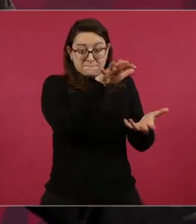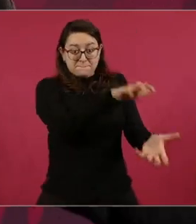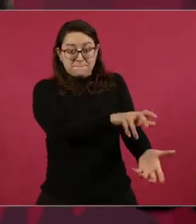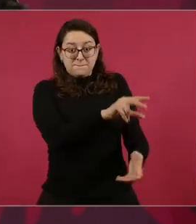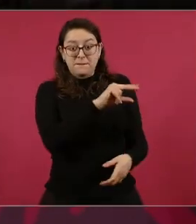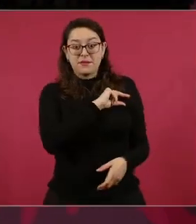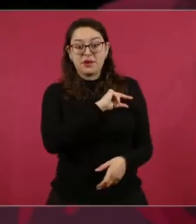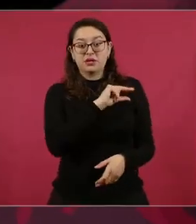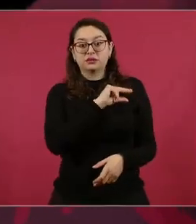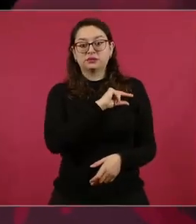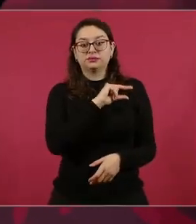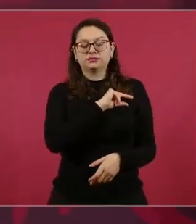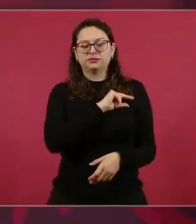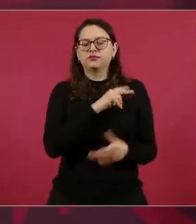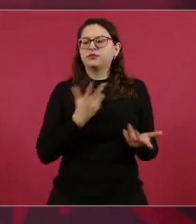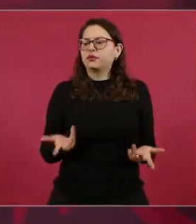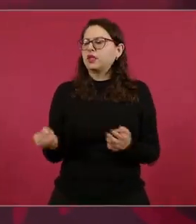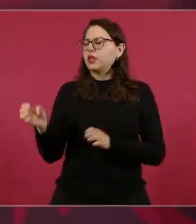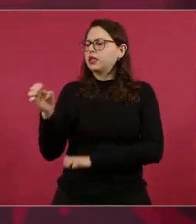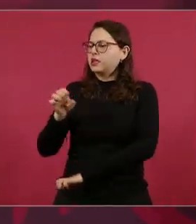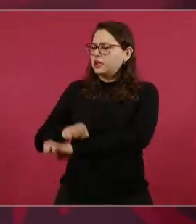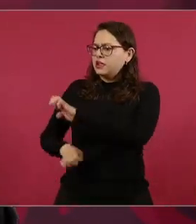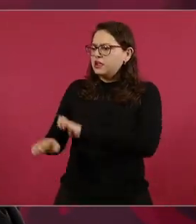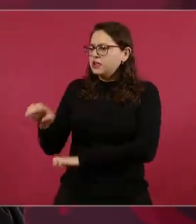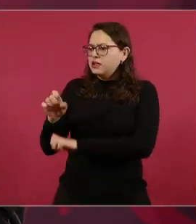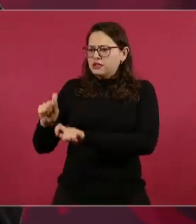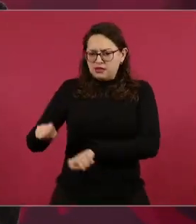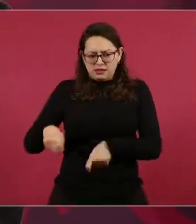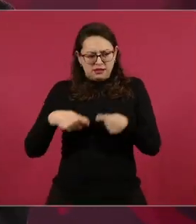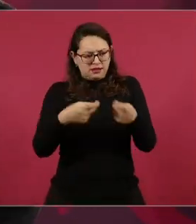¿Quiénes se quedaron con todas esas empresas?